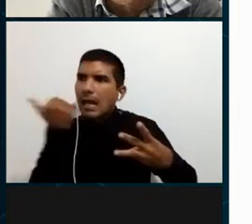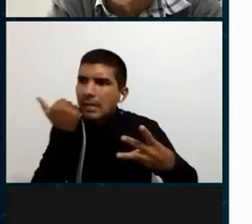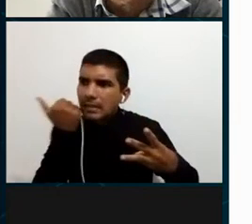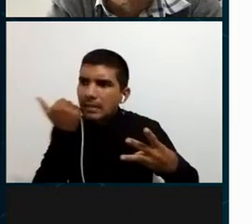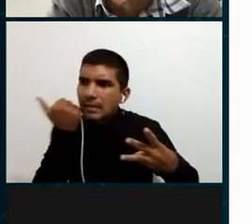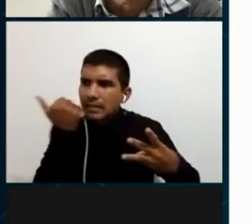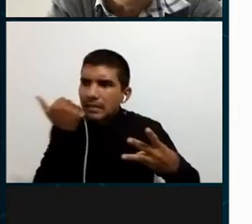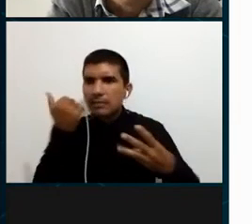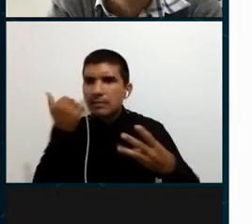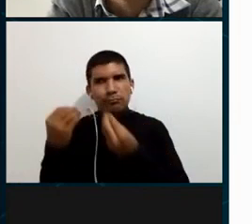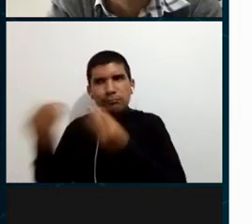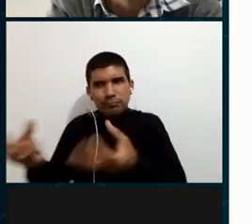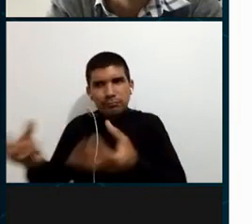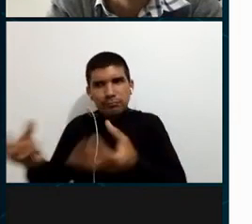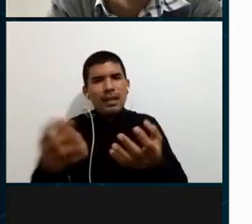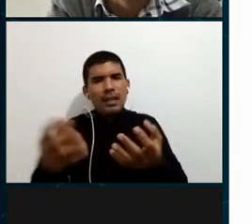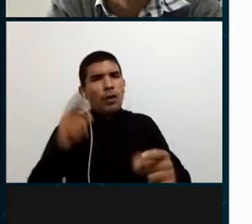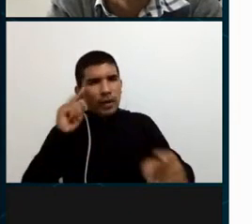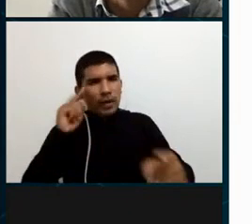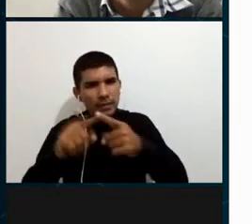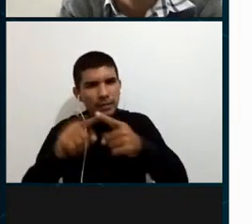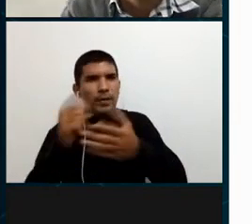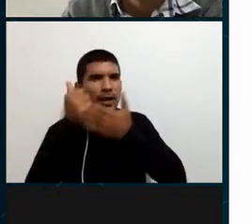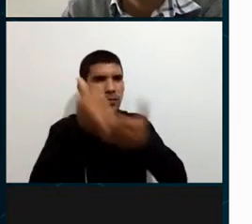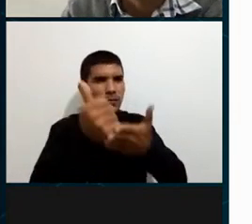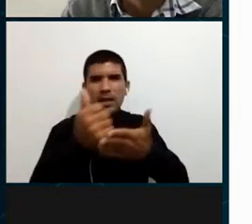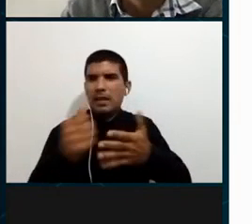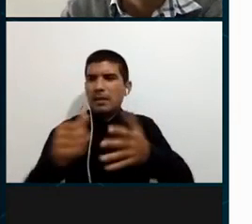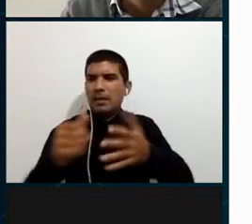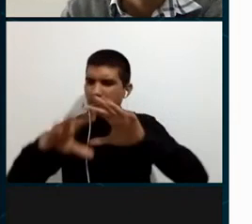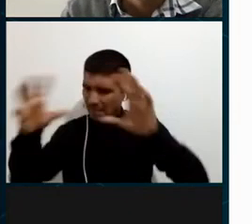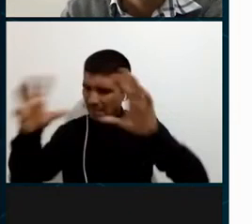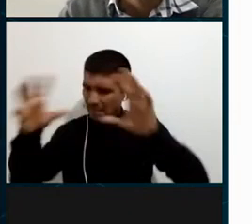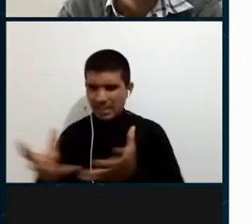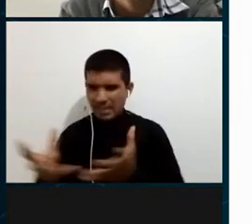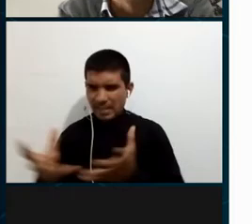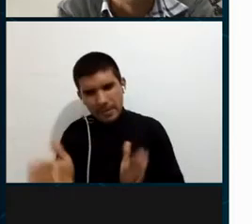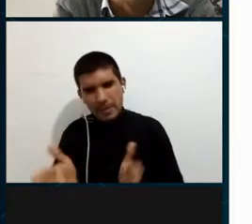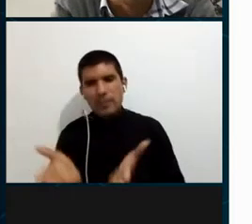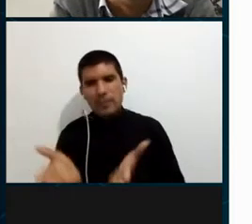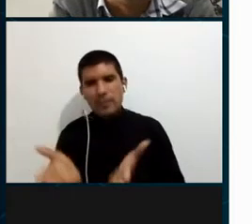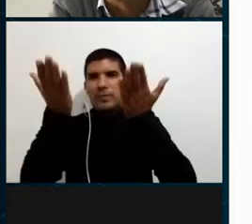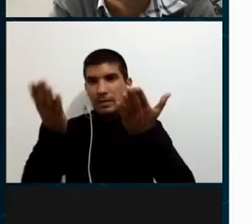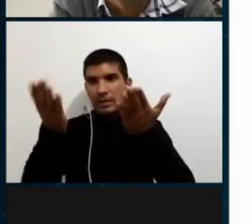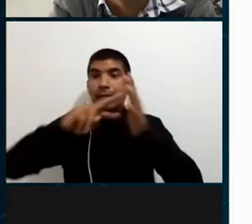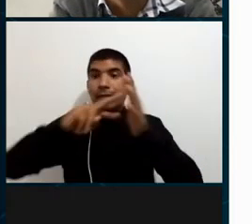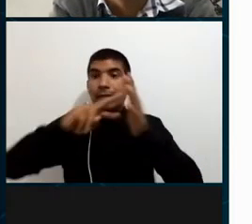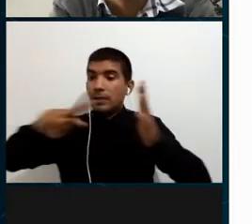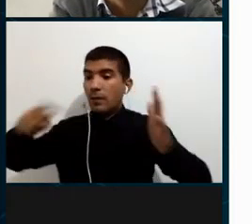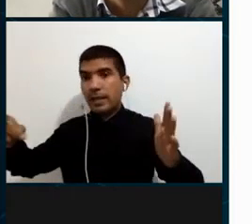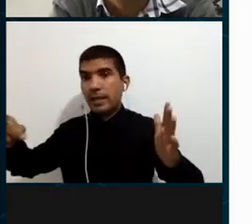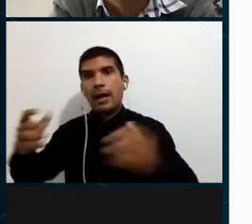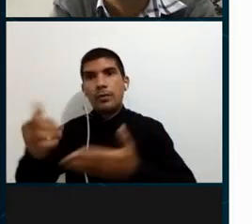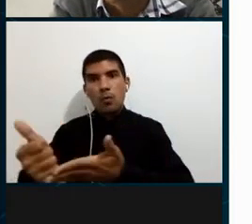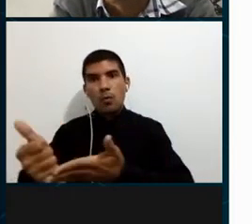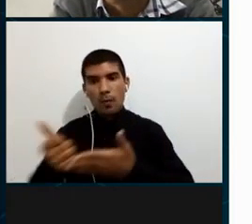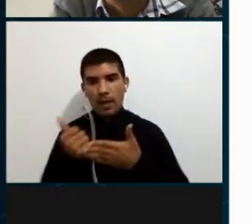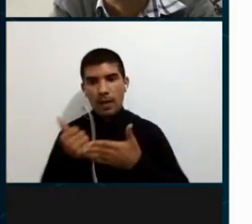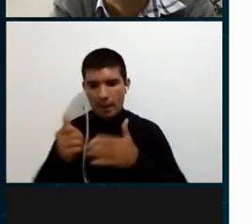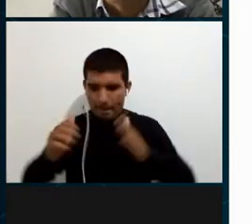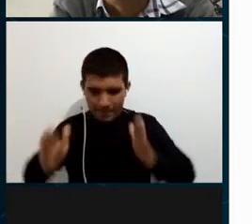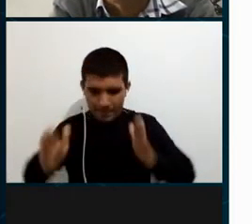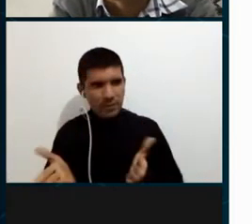mejor. Y eso es la tecnología. La tecnología lo que nos va a ayudar es a mejorar, a